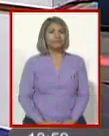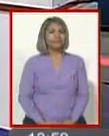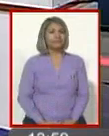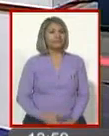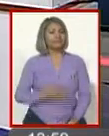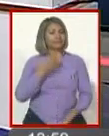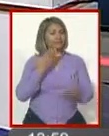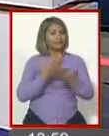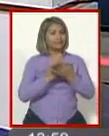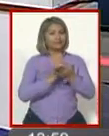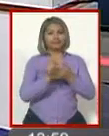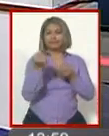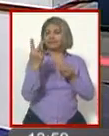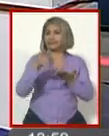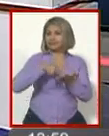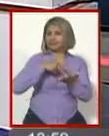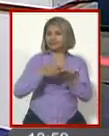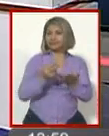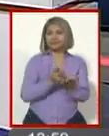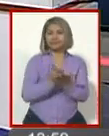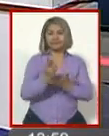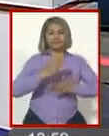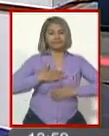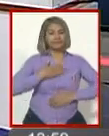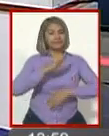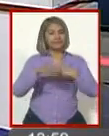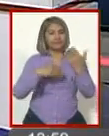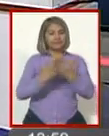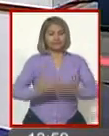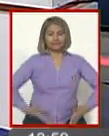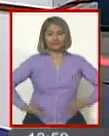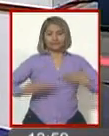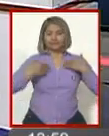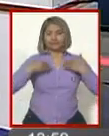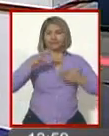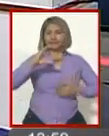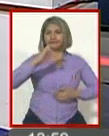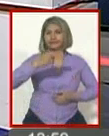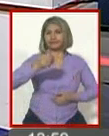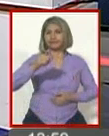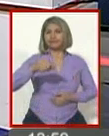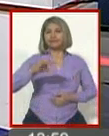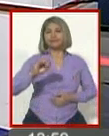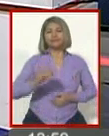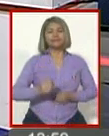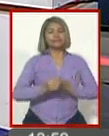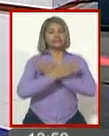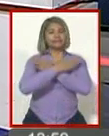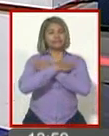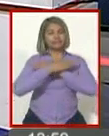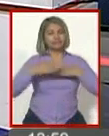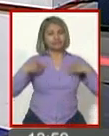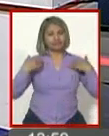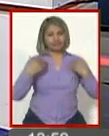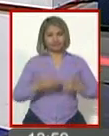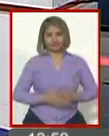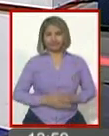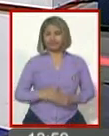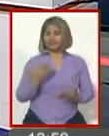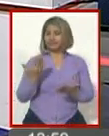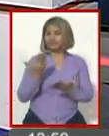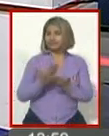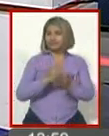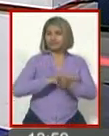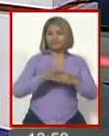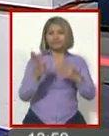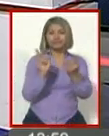Bueno, la pasó bien el fin de semana, bailó mucho Nicole. Sí, la verdad que disfrutamos con todos los residentes chaqueños y les mando felicitaciones también para ellos. Bien, llegamos